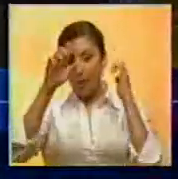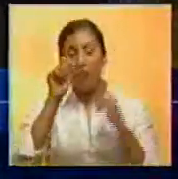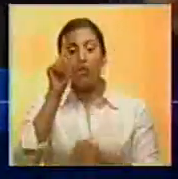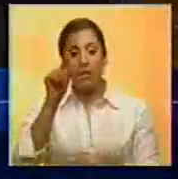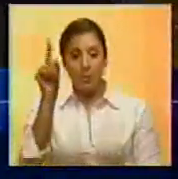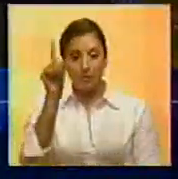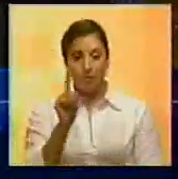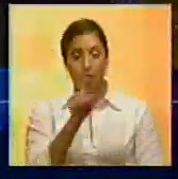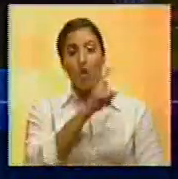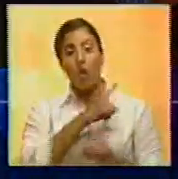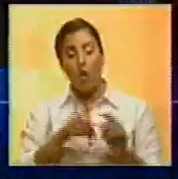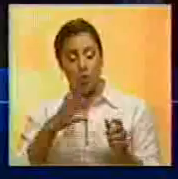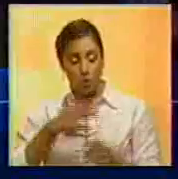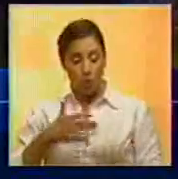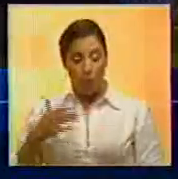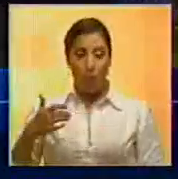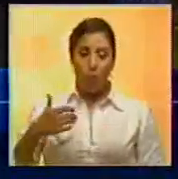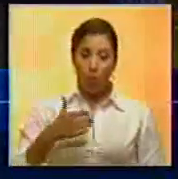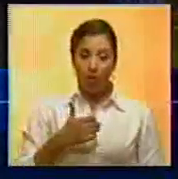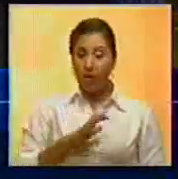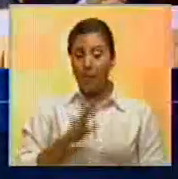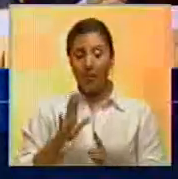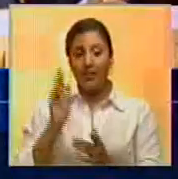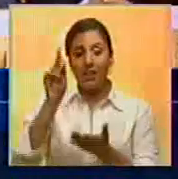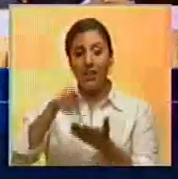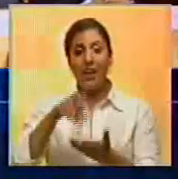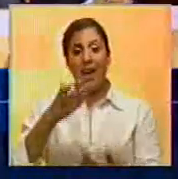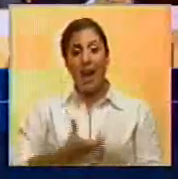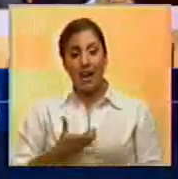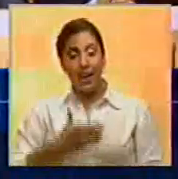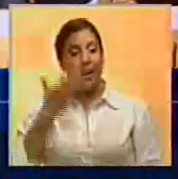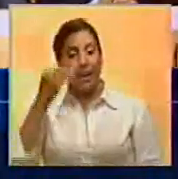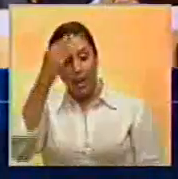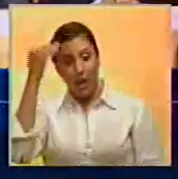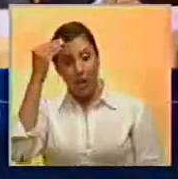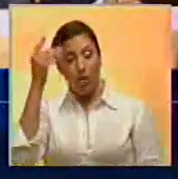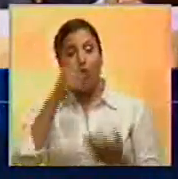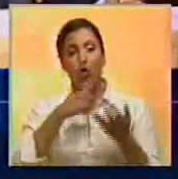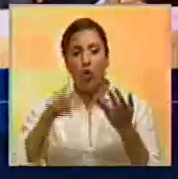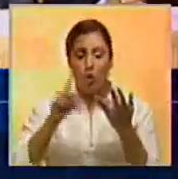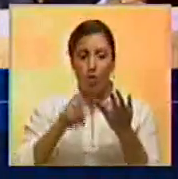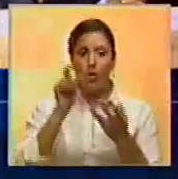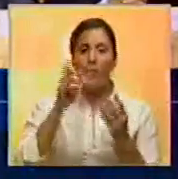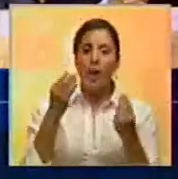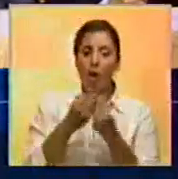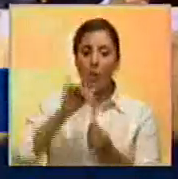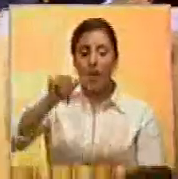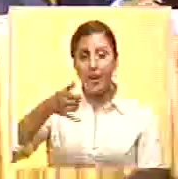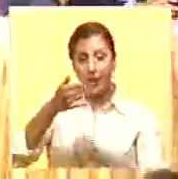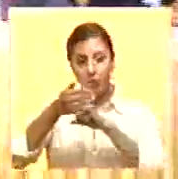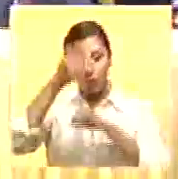Chatterton, mientras que por la Mesa de la Unidad Democrática estuvieron el alcalde Carlos Ocariz y Timoteo Zambrano acompañando a Jesús Torrealba.